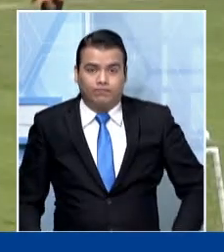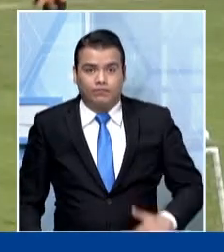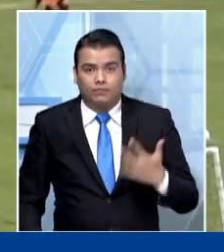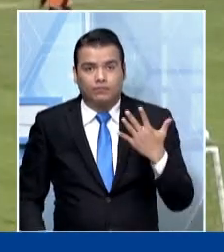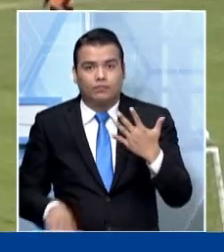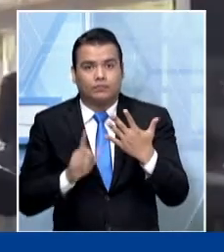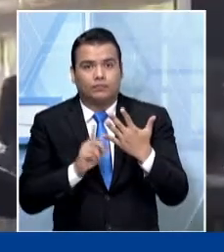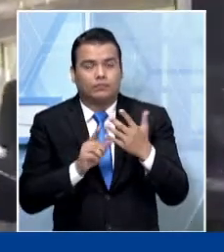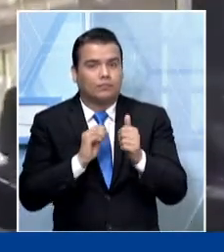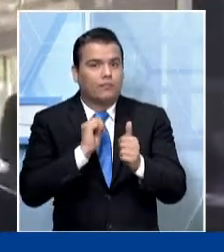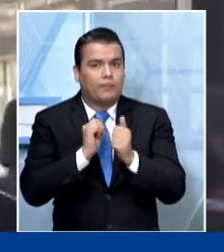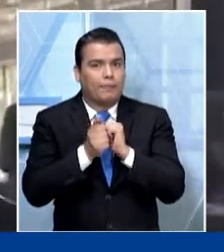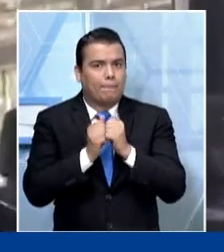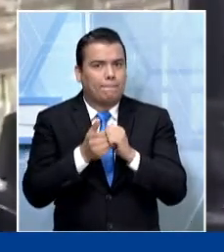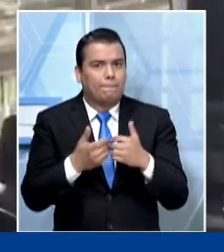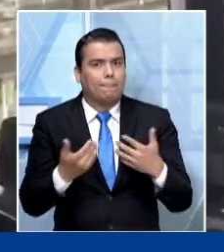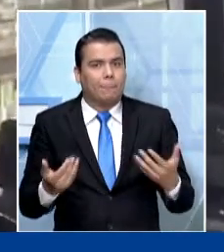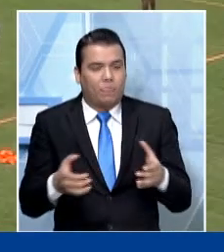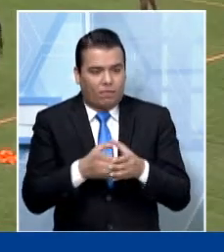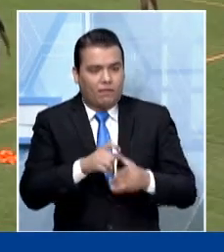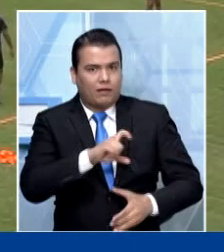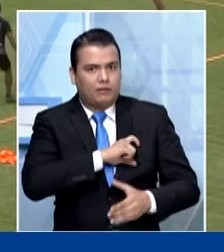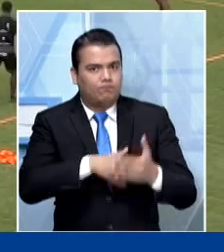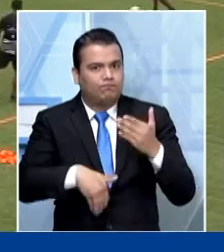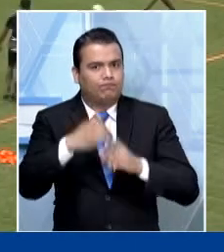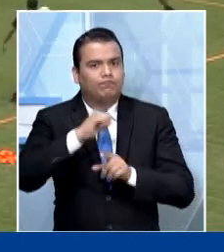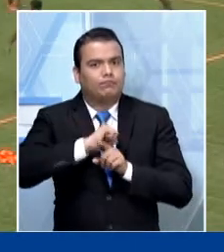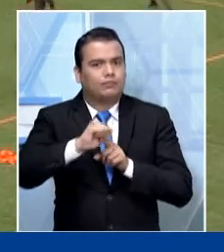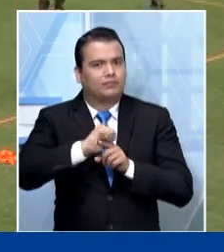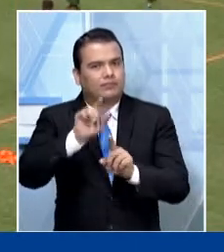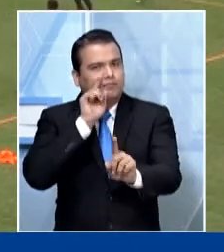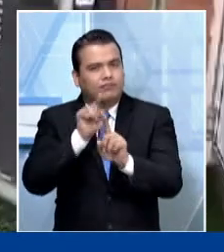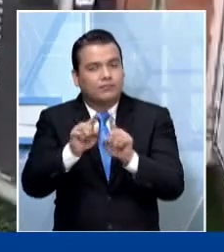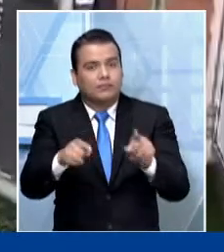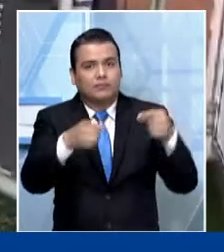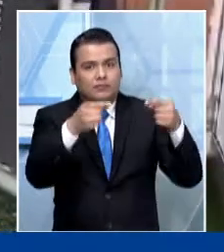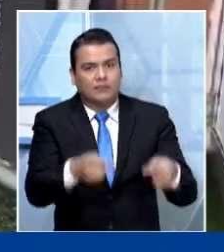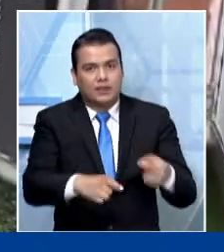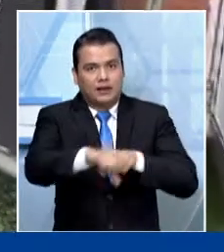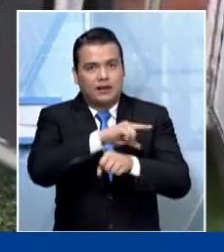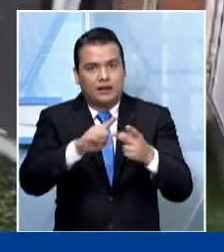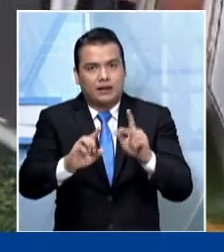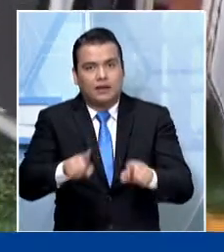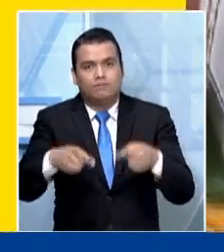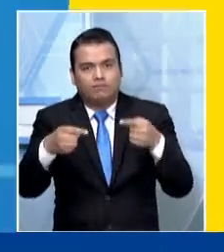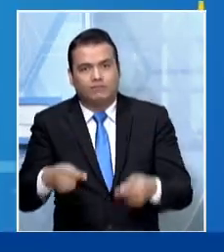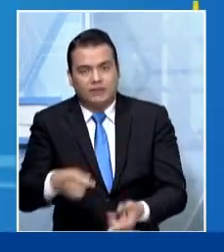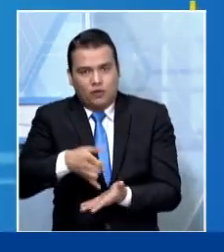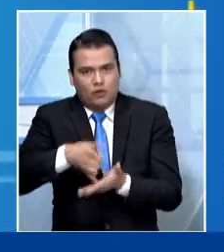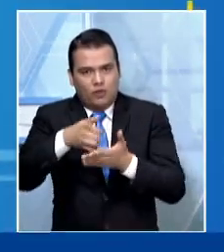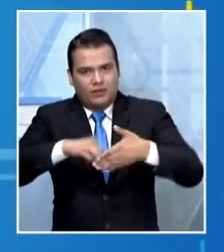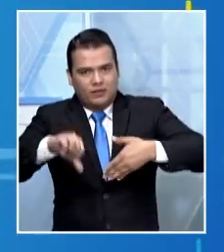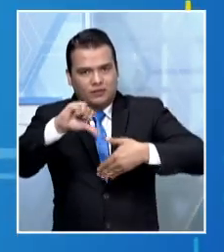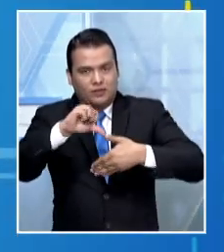en deportes, los azucareros reinician sus entrenamientos para afrontar la Liga y la Copa Suramericana.